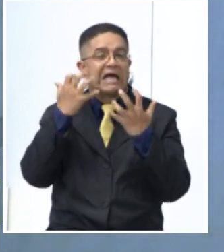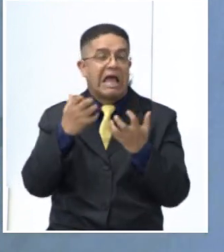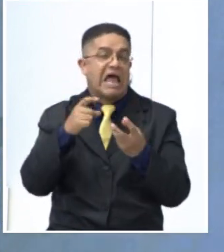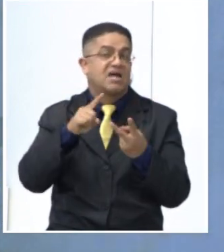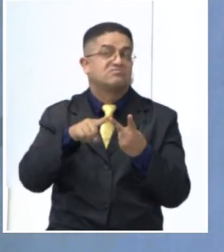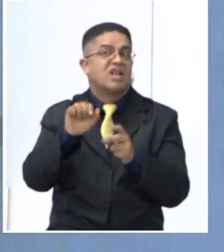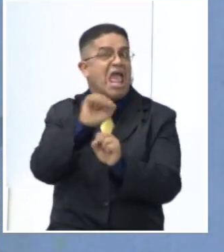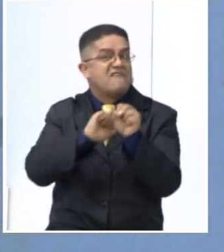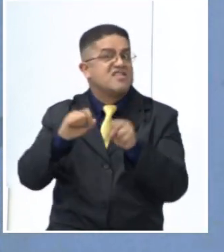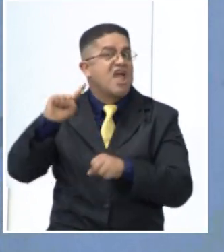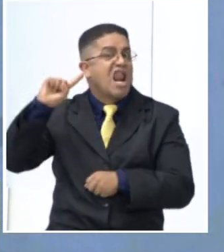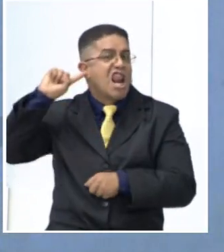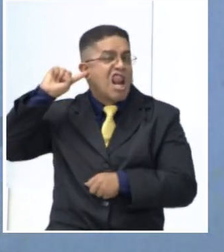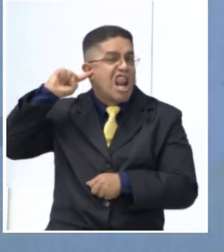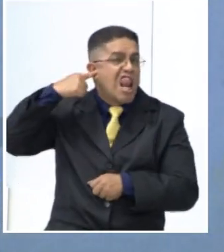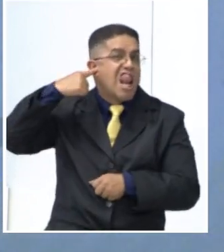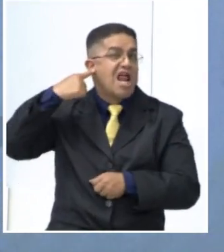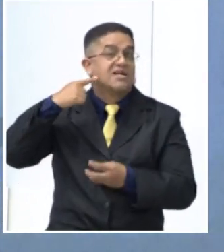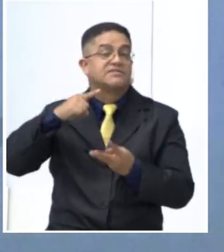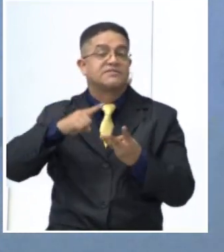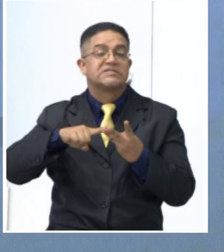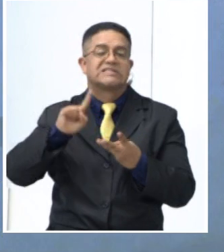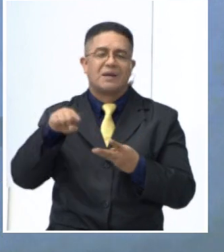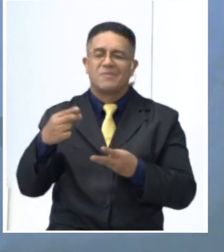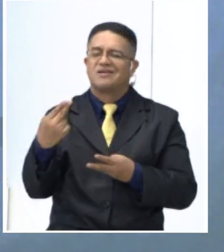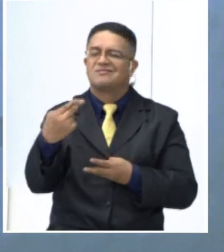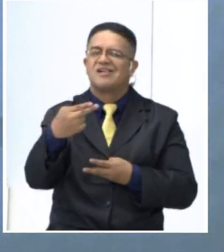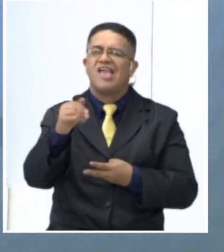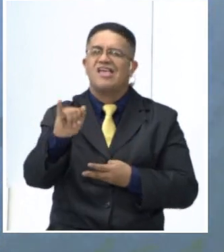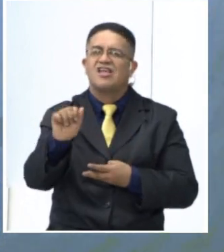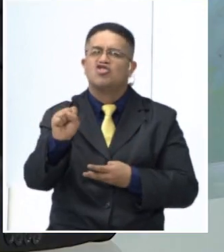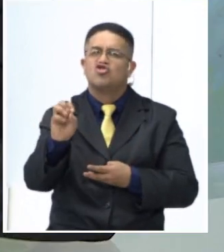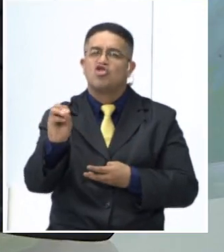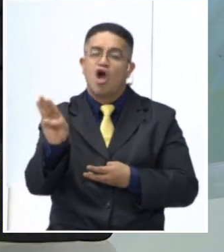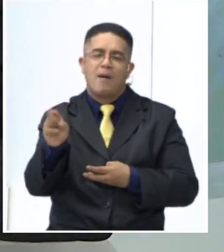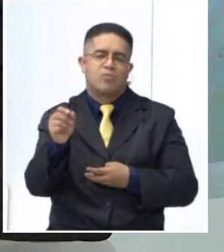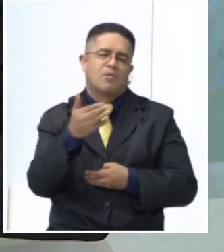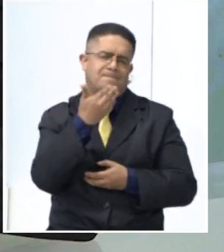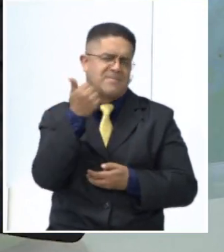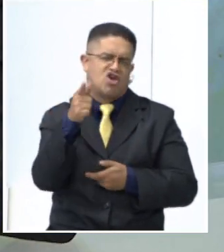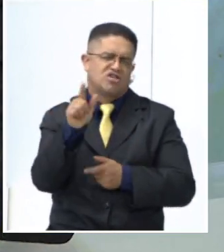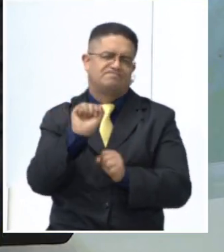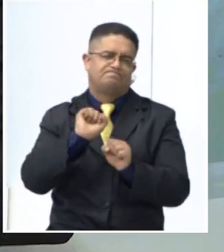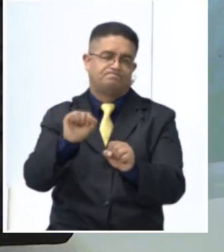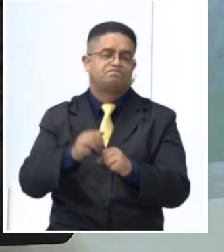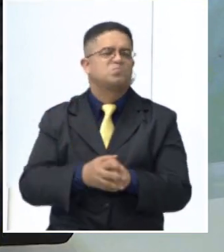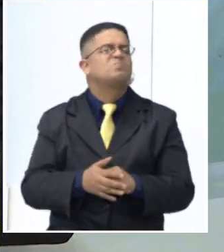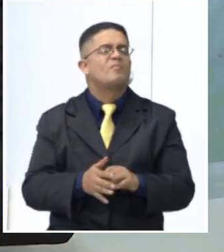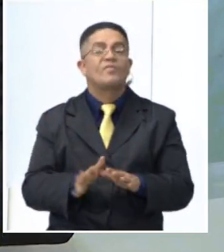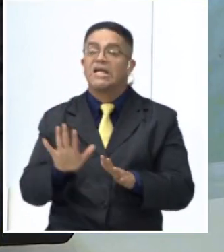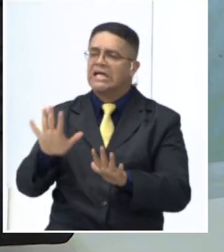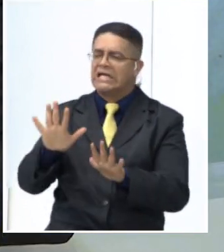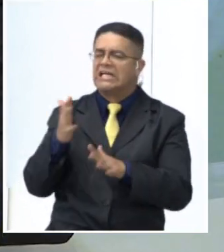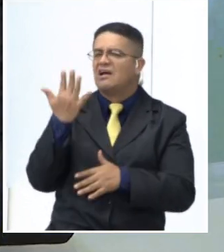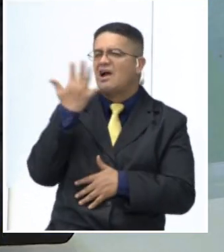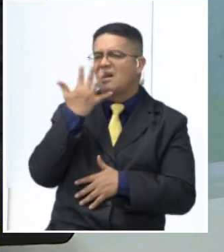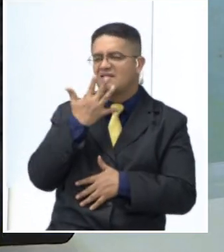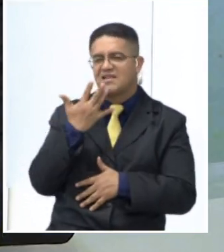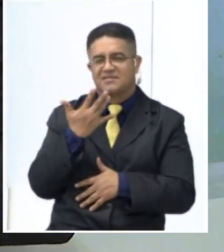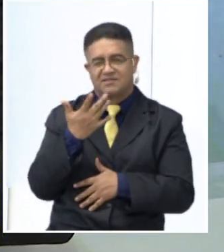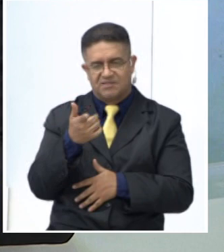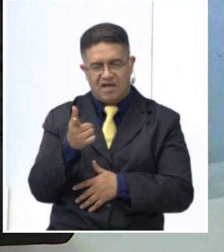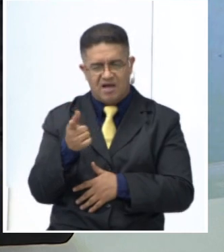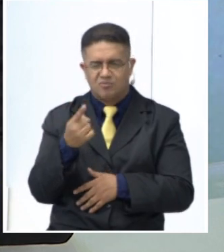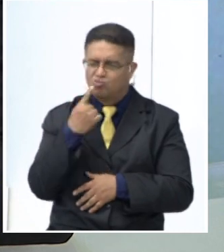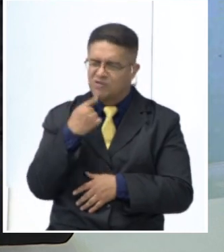objetos extraños y, por supuesto, el hisopo está contraindicado. Una de las características de las infecciones precisamente es el dolor,